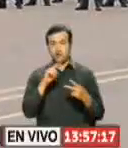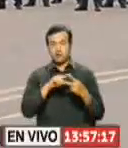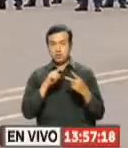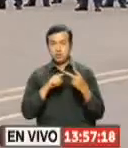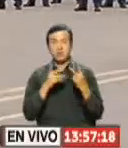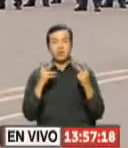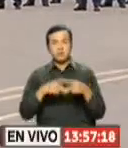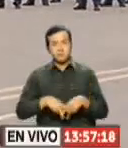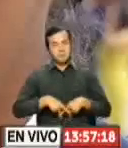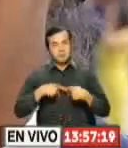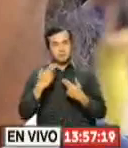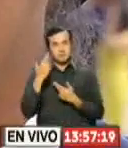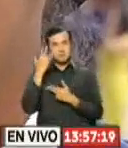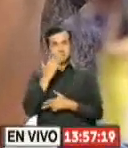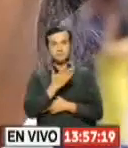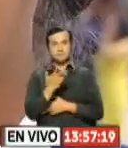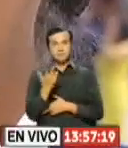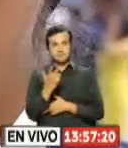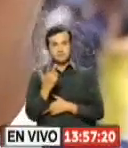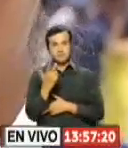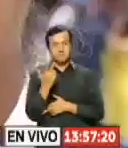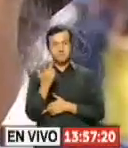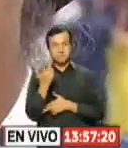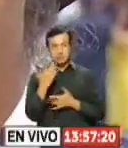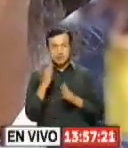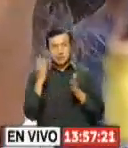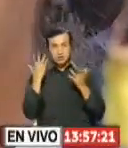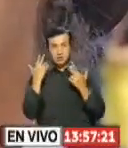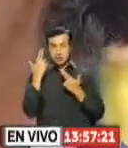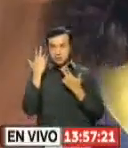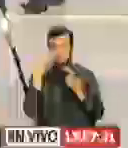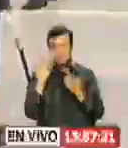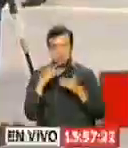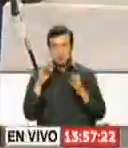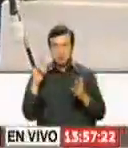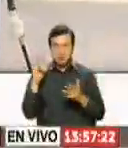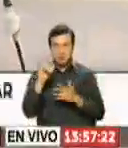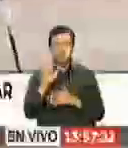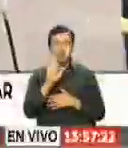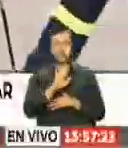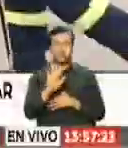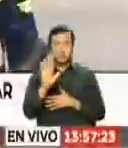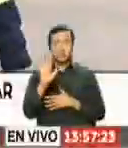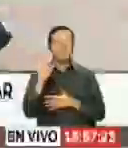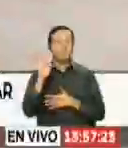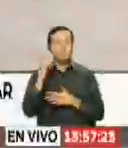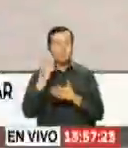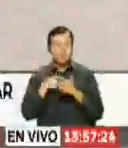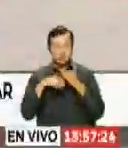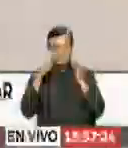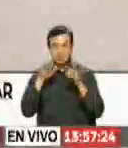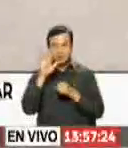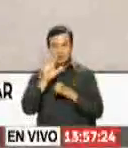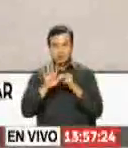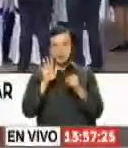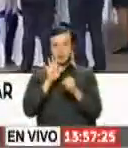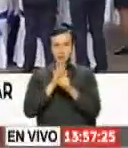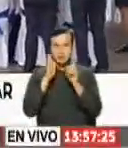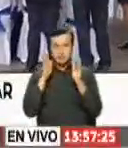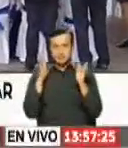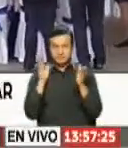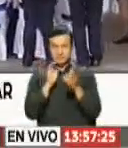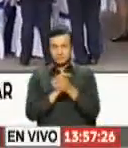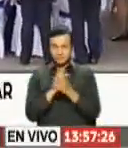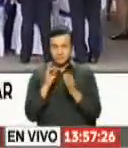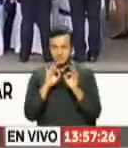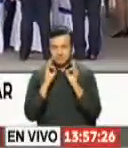más que la vida militar. Cuando no están realizando maniobras en el aire, dedican su tiempo a su hija de 5 años. Ahora